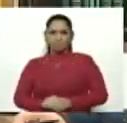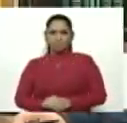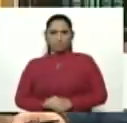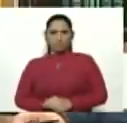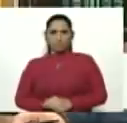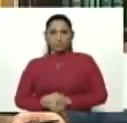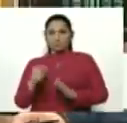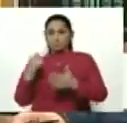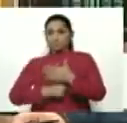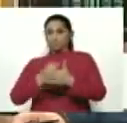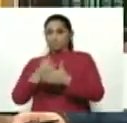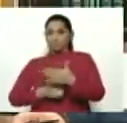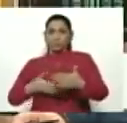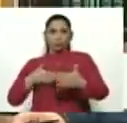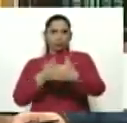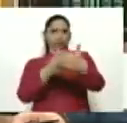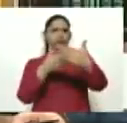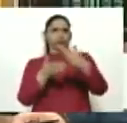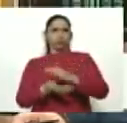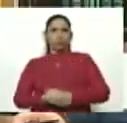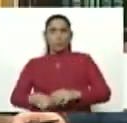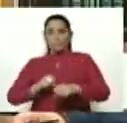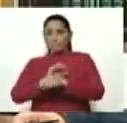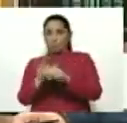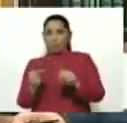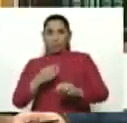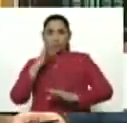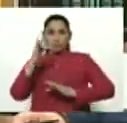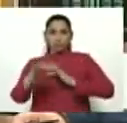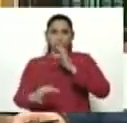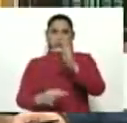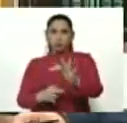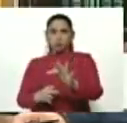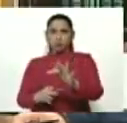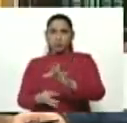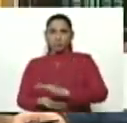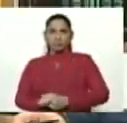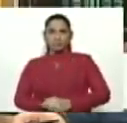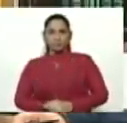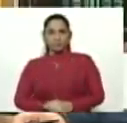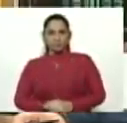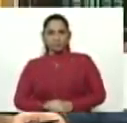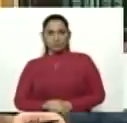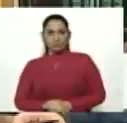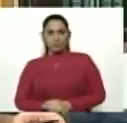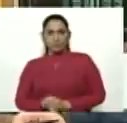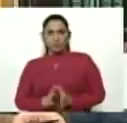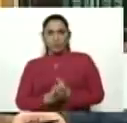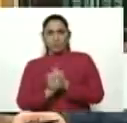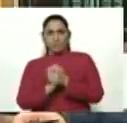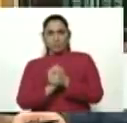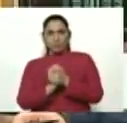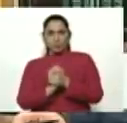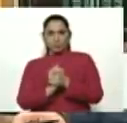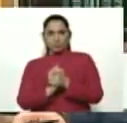la batalla contra el COVID-19. Está el compañero